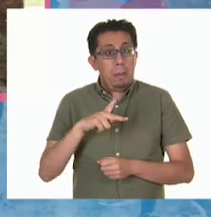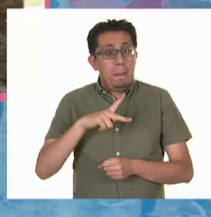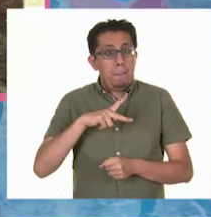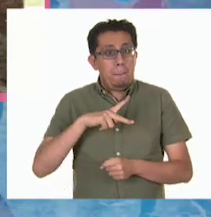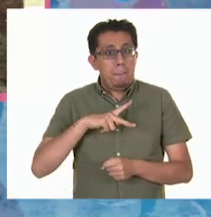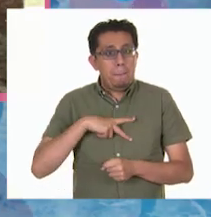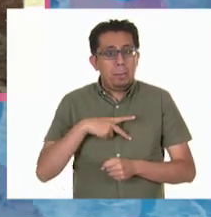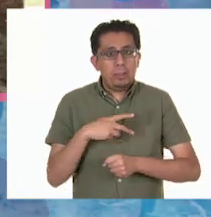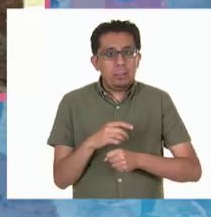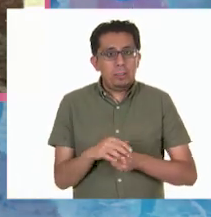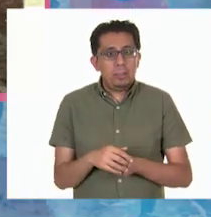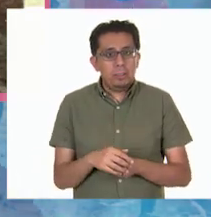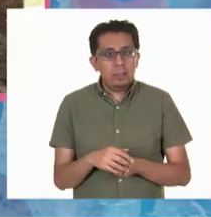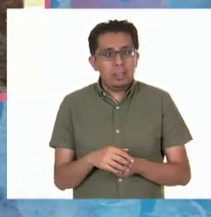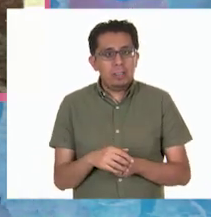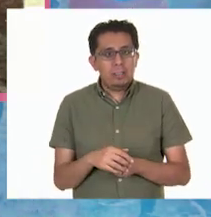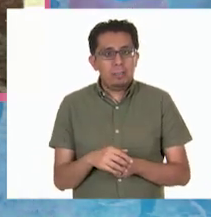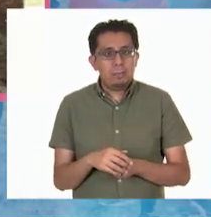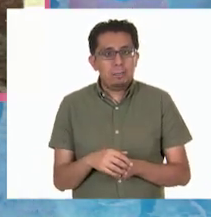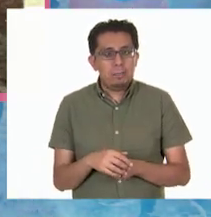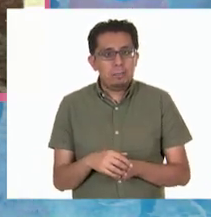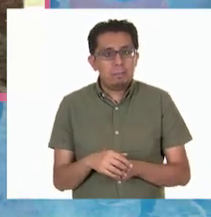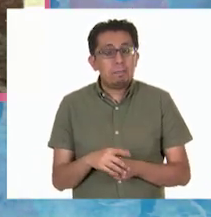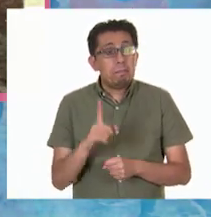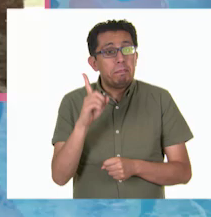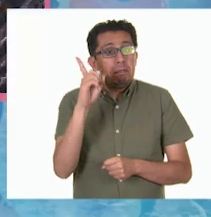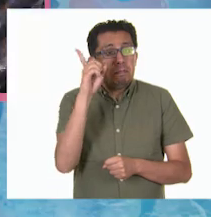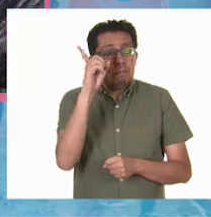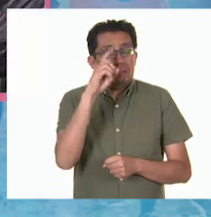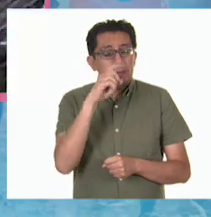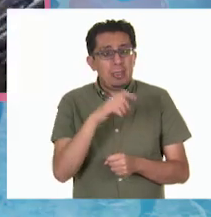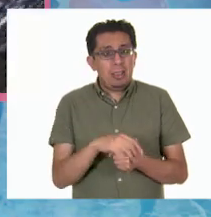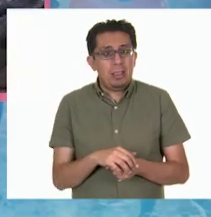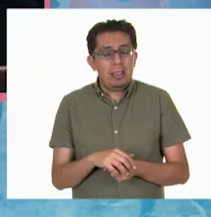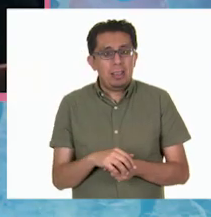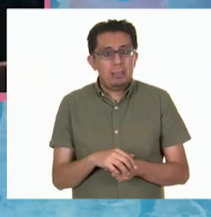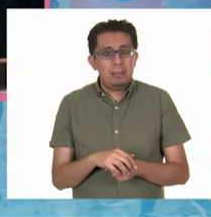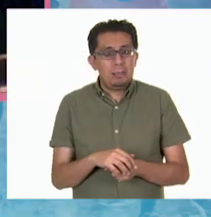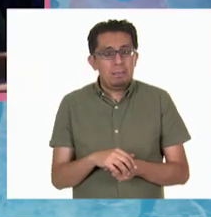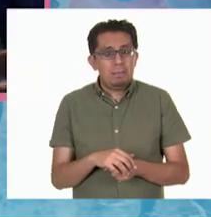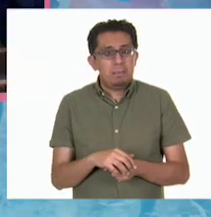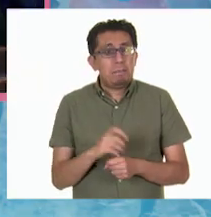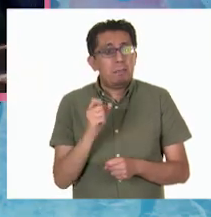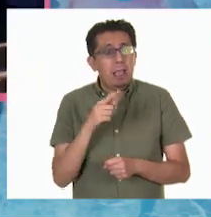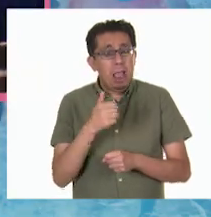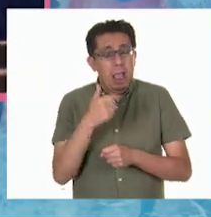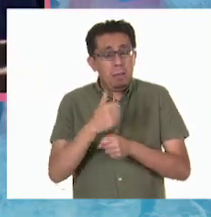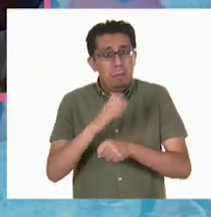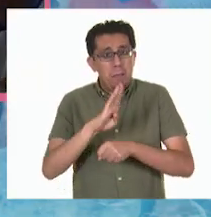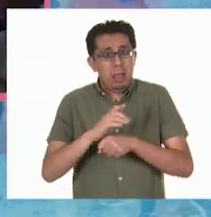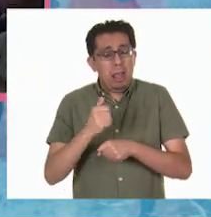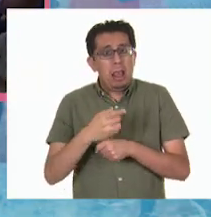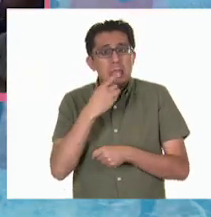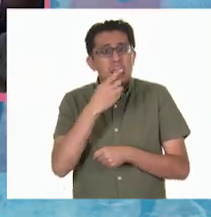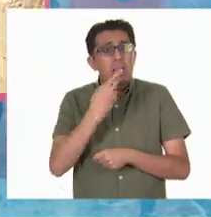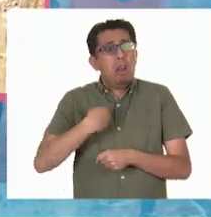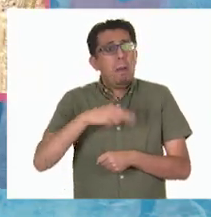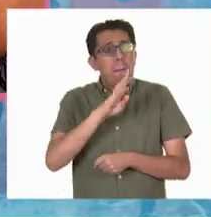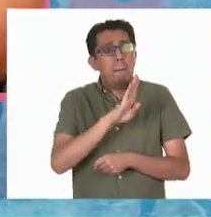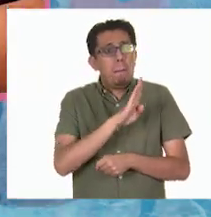Tantané, Coñuko, Ushuasquín Toña. Sí, Kashi Tono Tiku andaba,